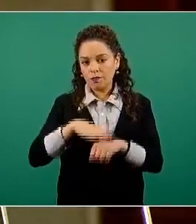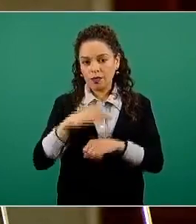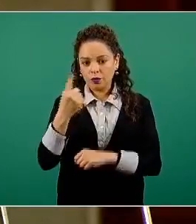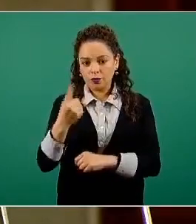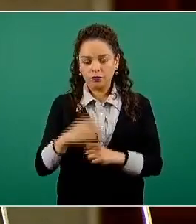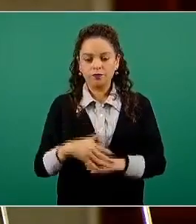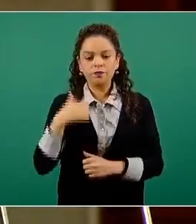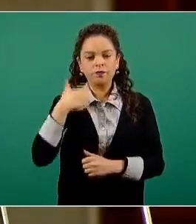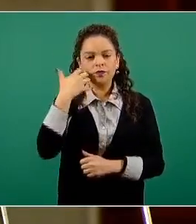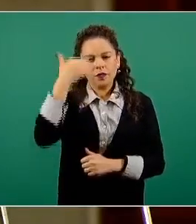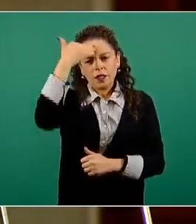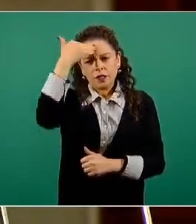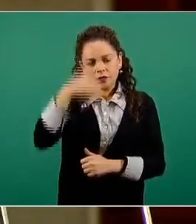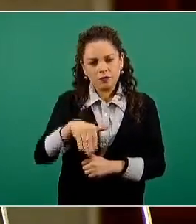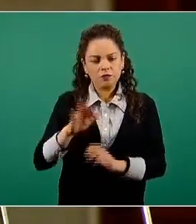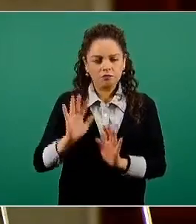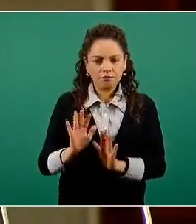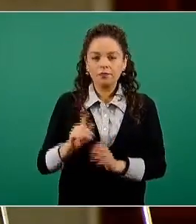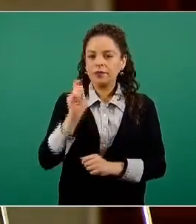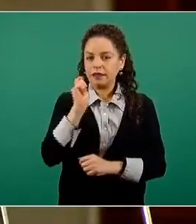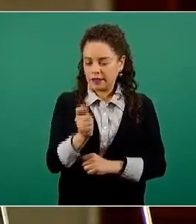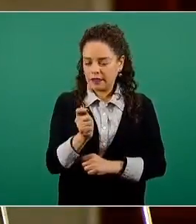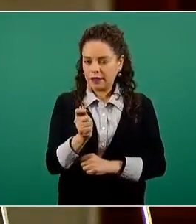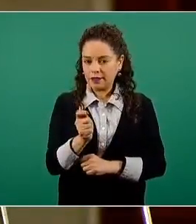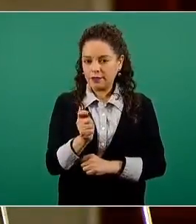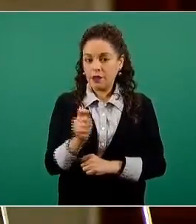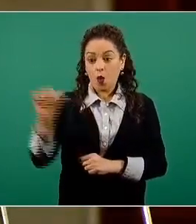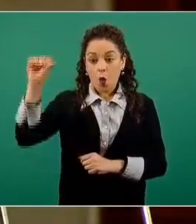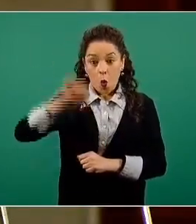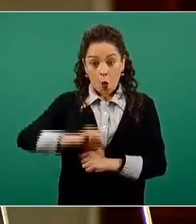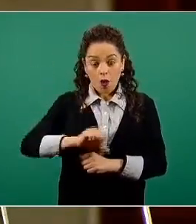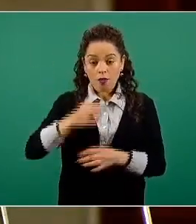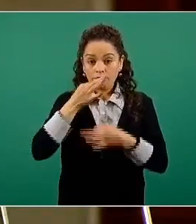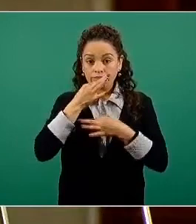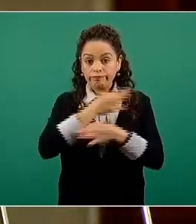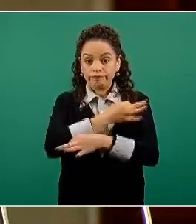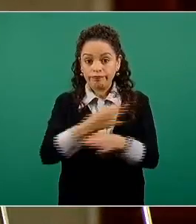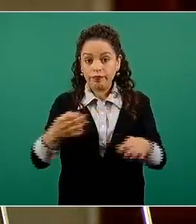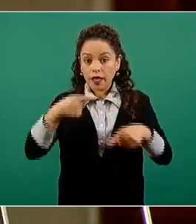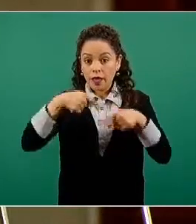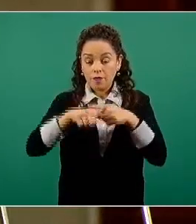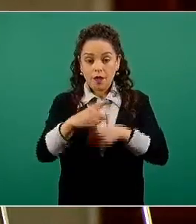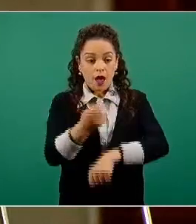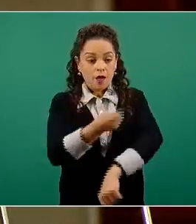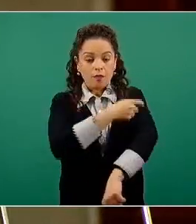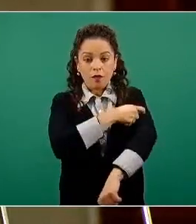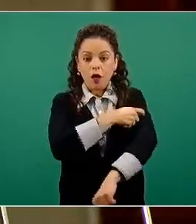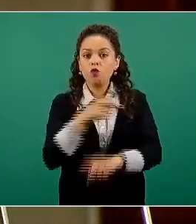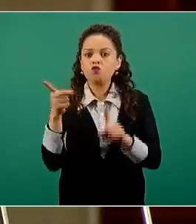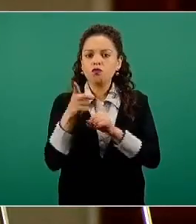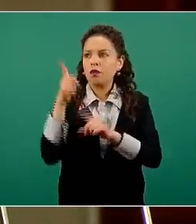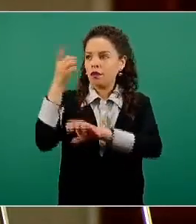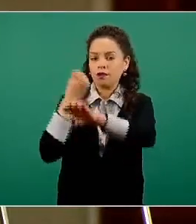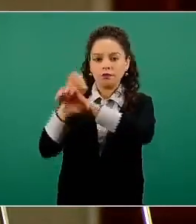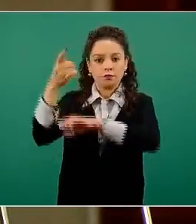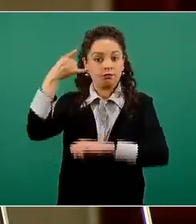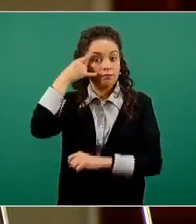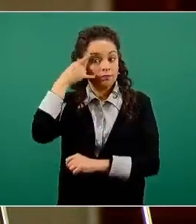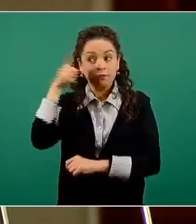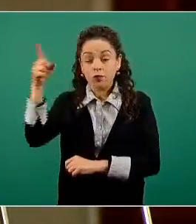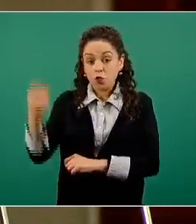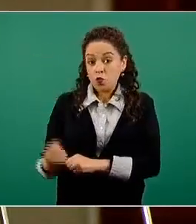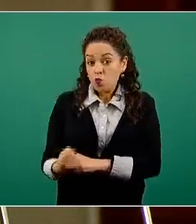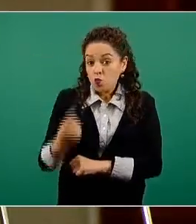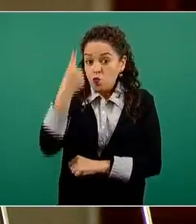valoración al respecto de lo siguiente. El día de hoy se anuncia que se inició la vacunación en el estado de Campeche, que es el único estado en color